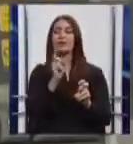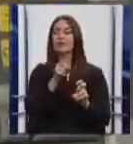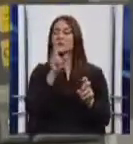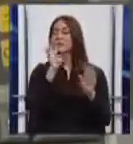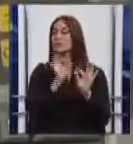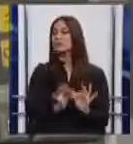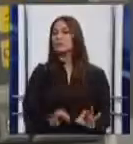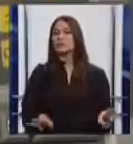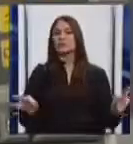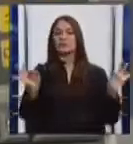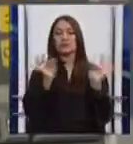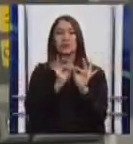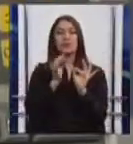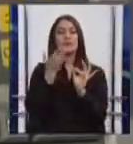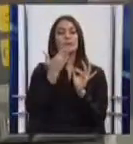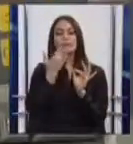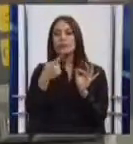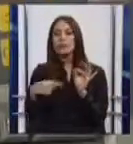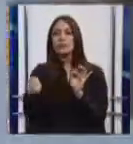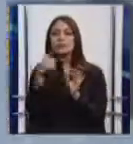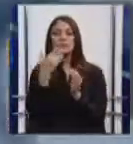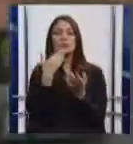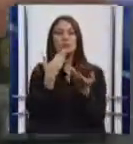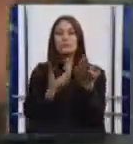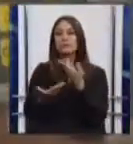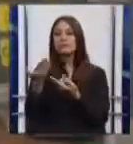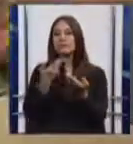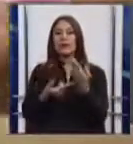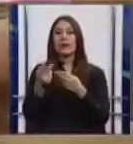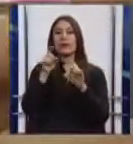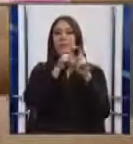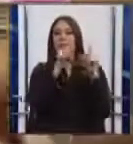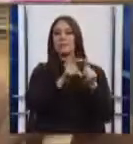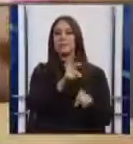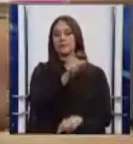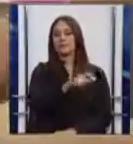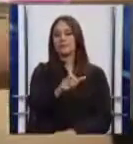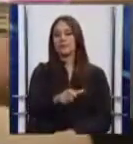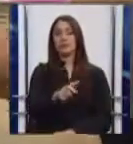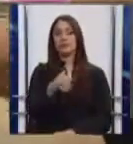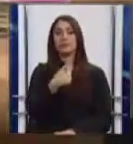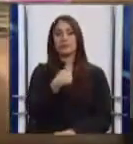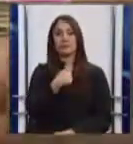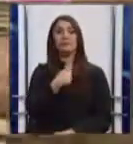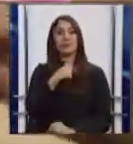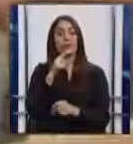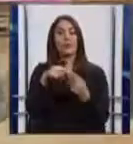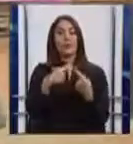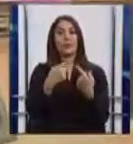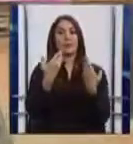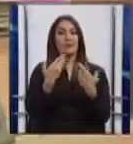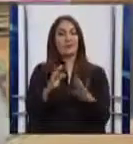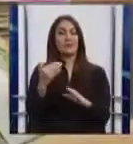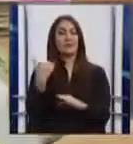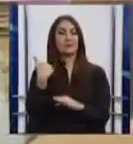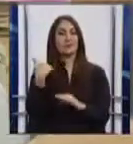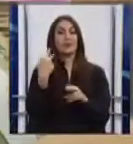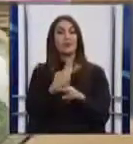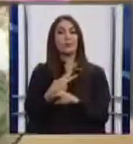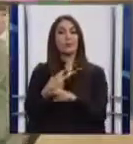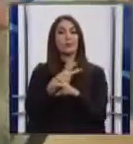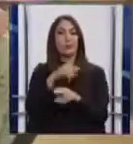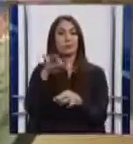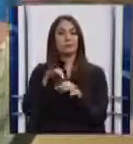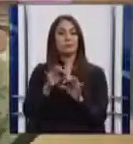temas que motiva a emprendedores, empresarios, para que nosotros, al ser ya parte del Consejo